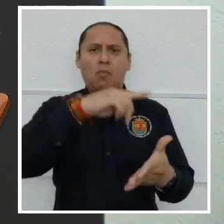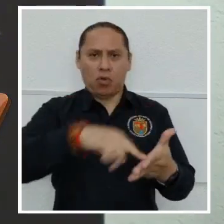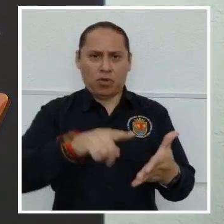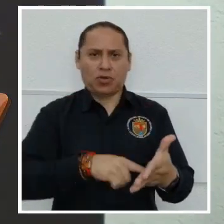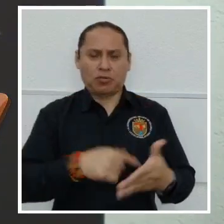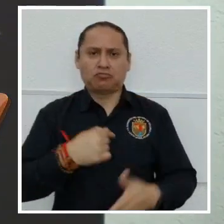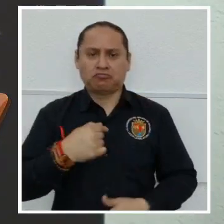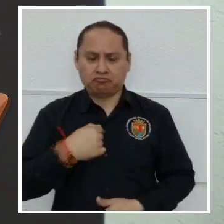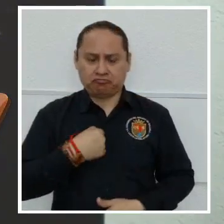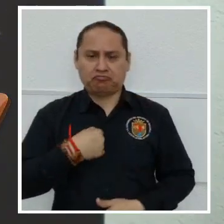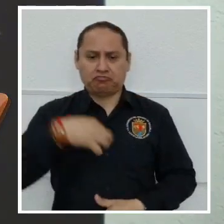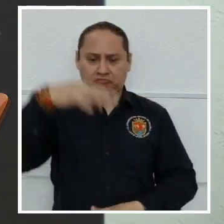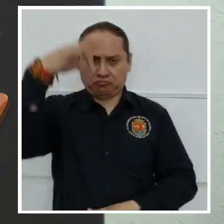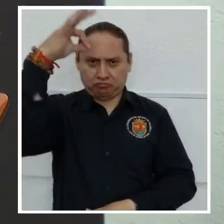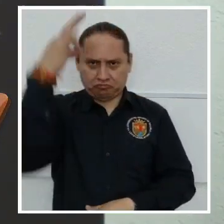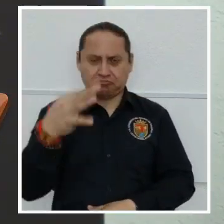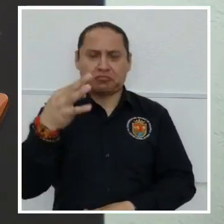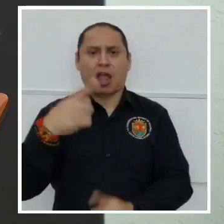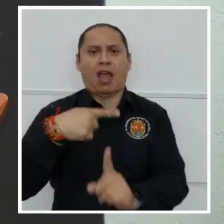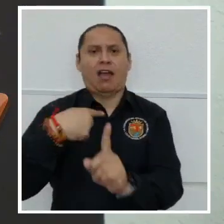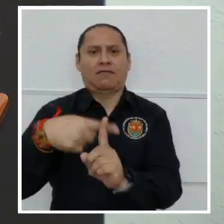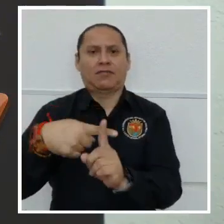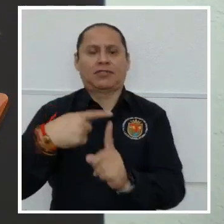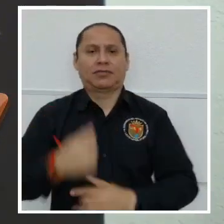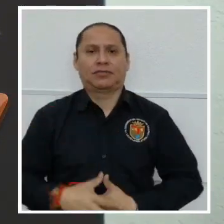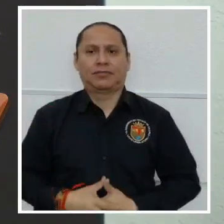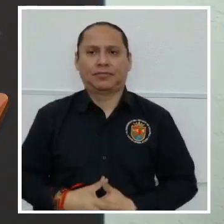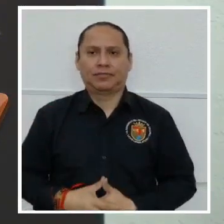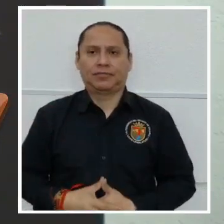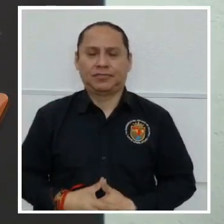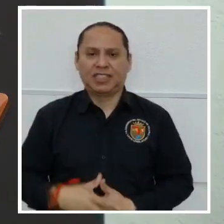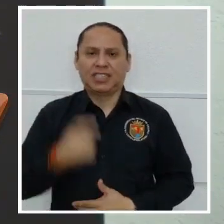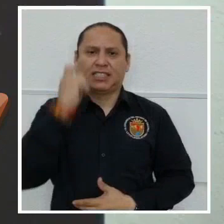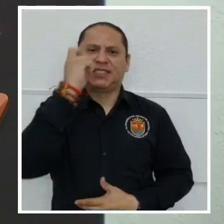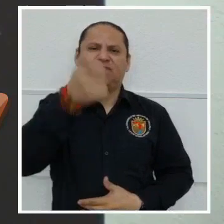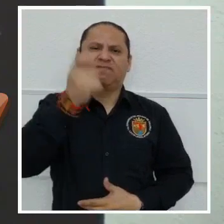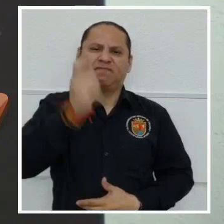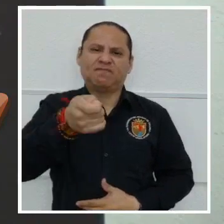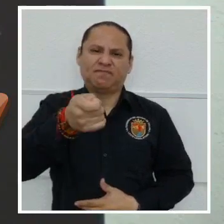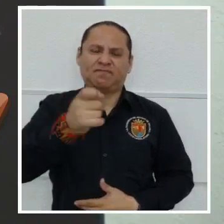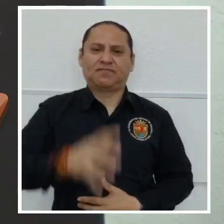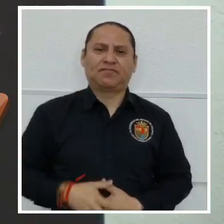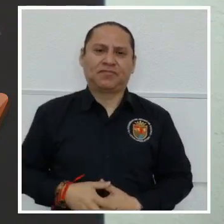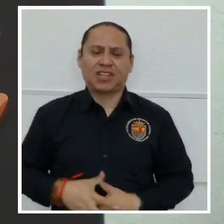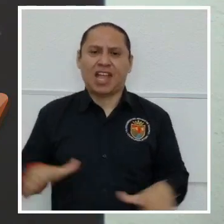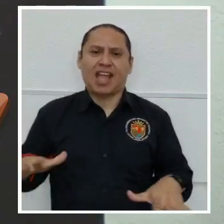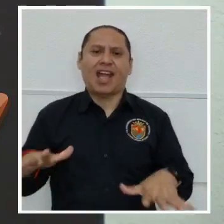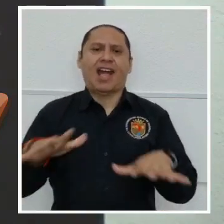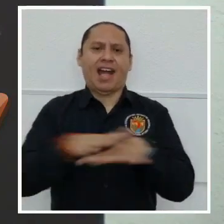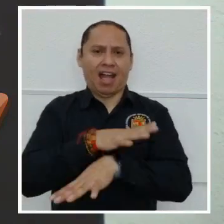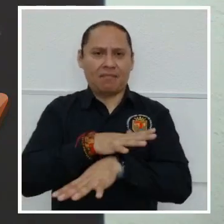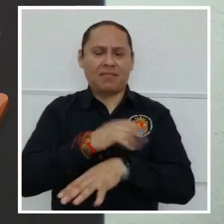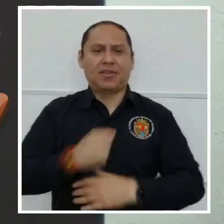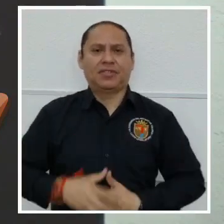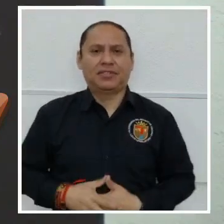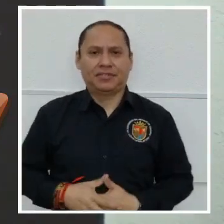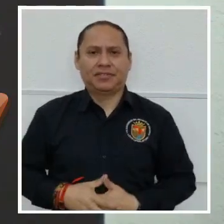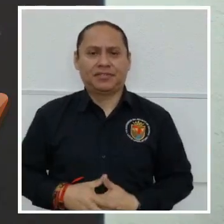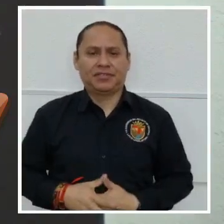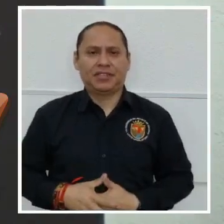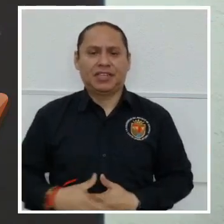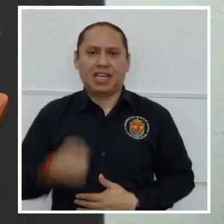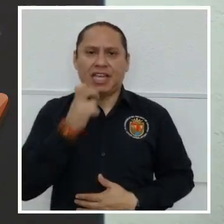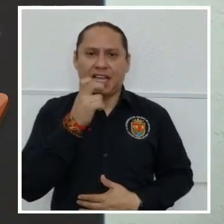Que también será a favor significa la modificación a